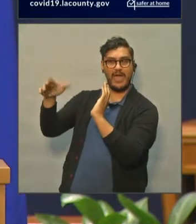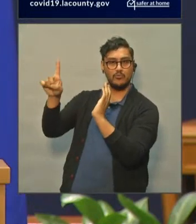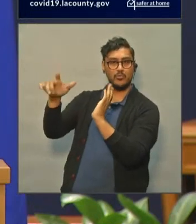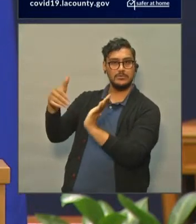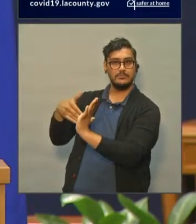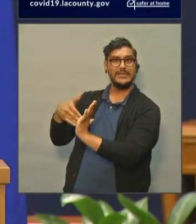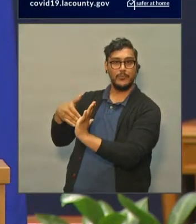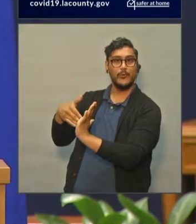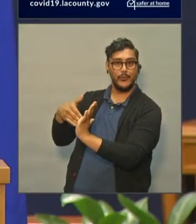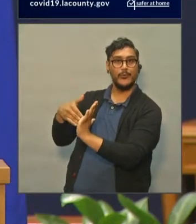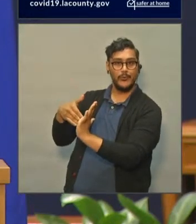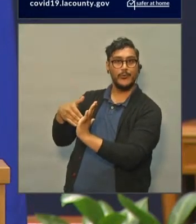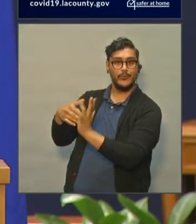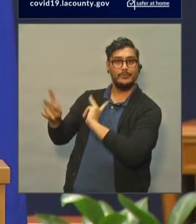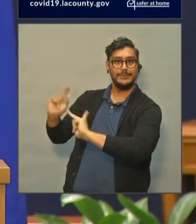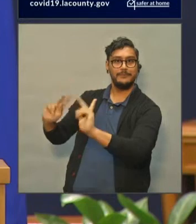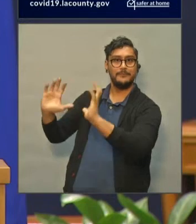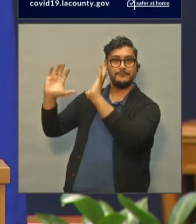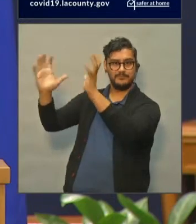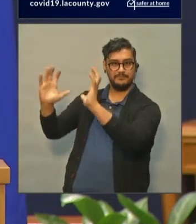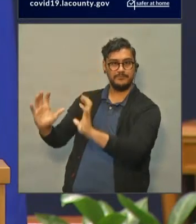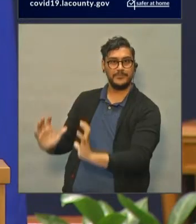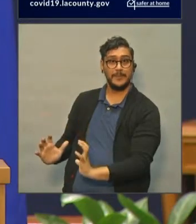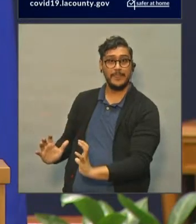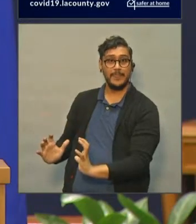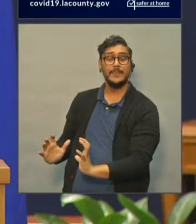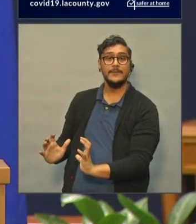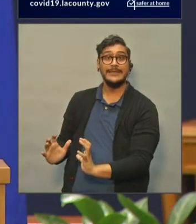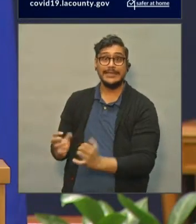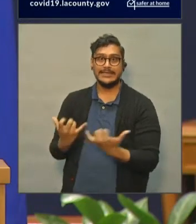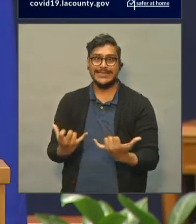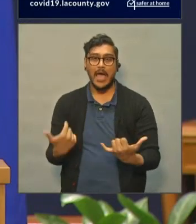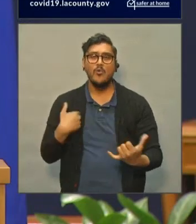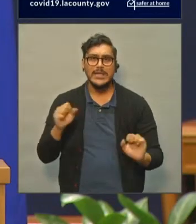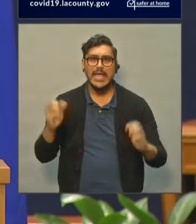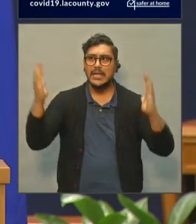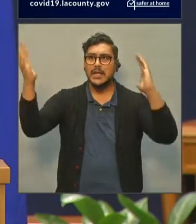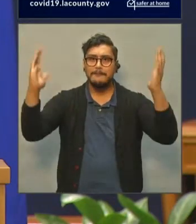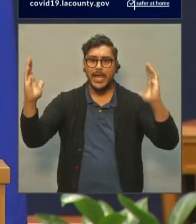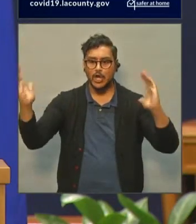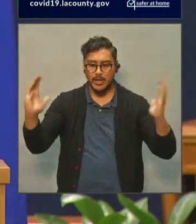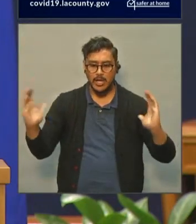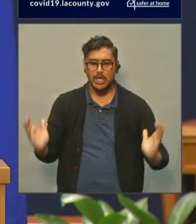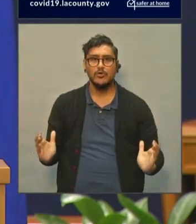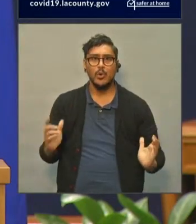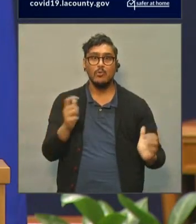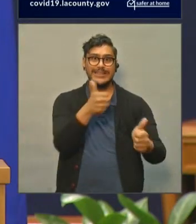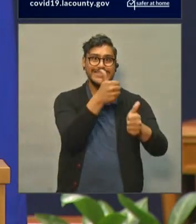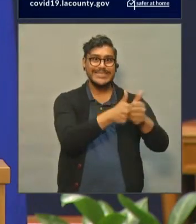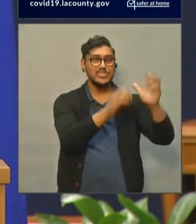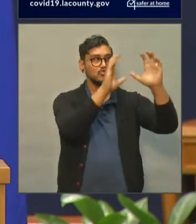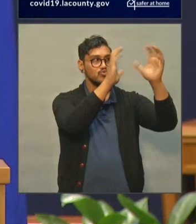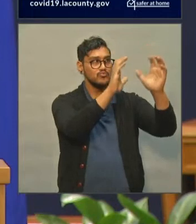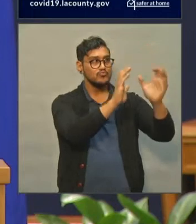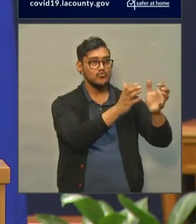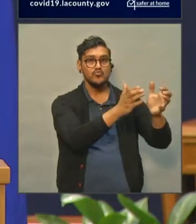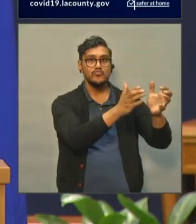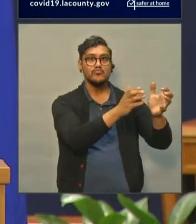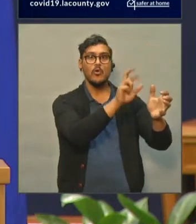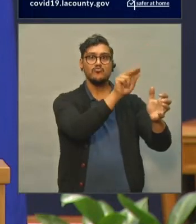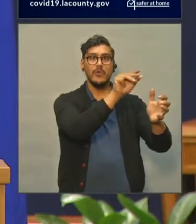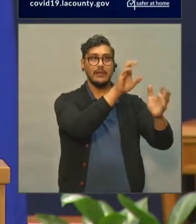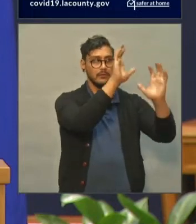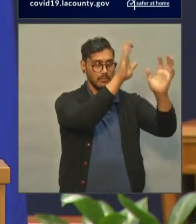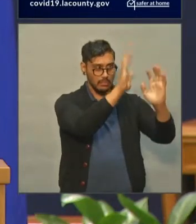en cada uno de estos grupos. Esto nos permite hacer mejores comparaciones con otros grupos de la población